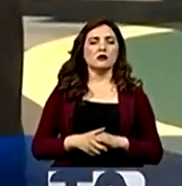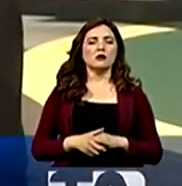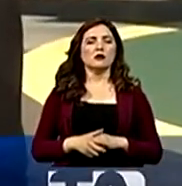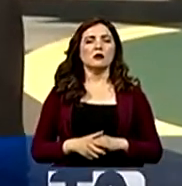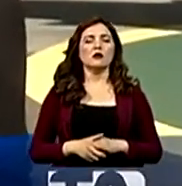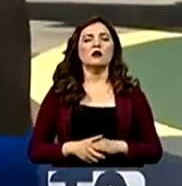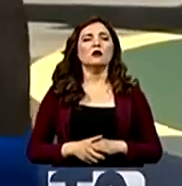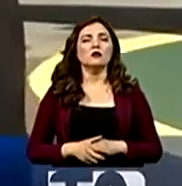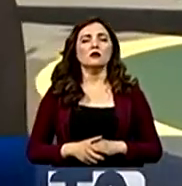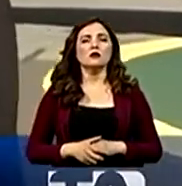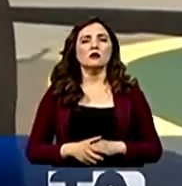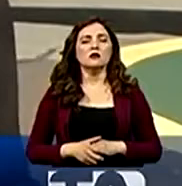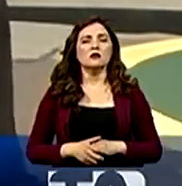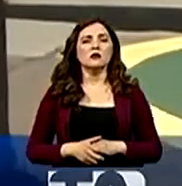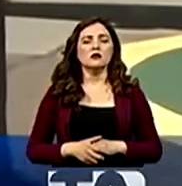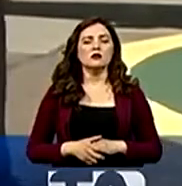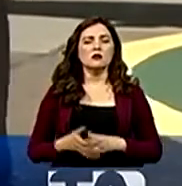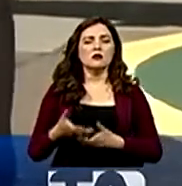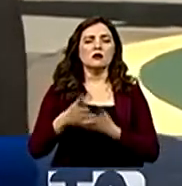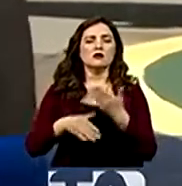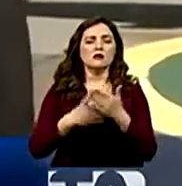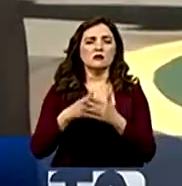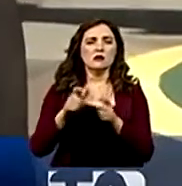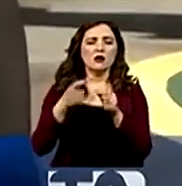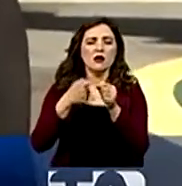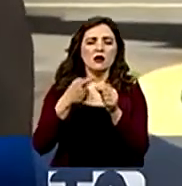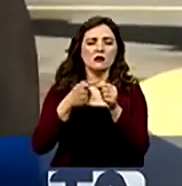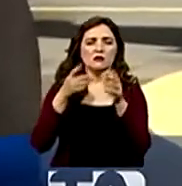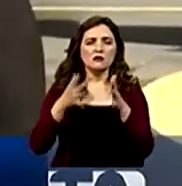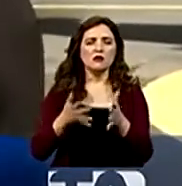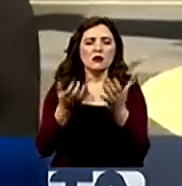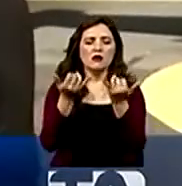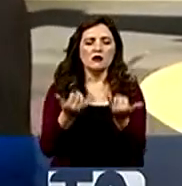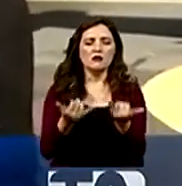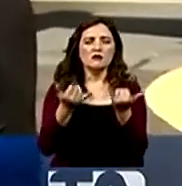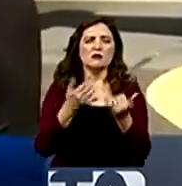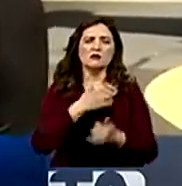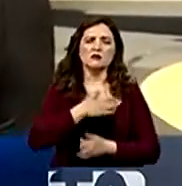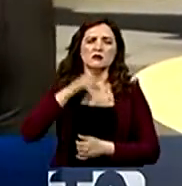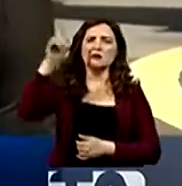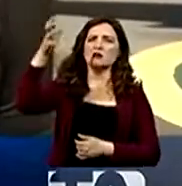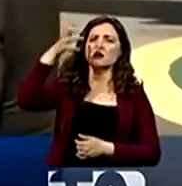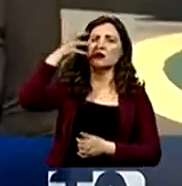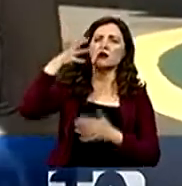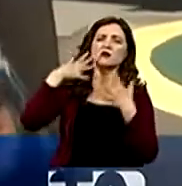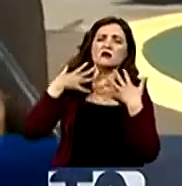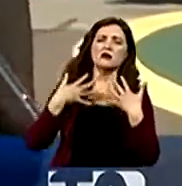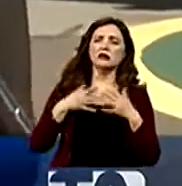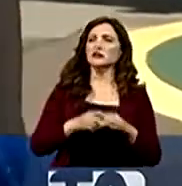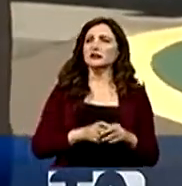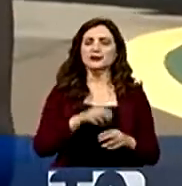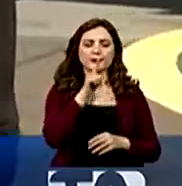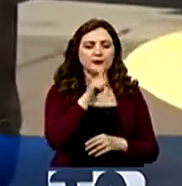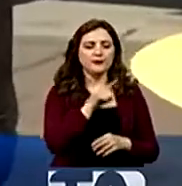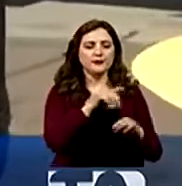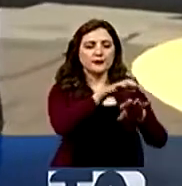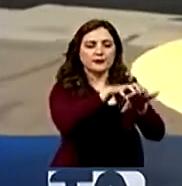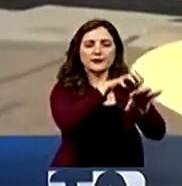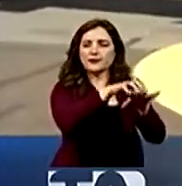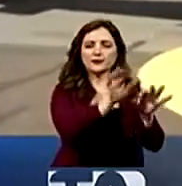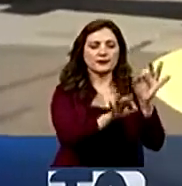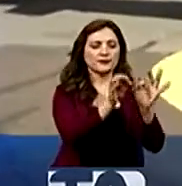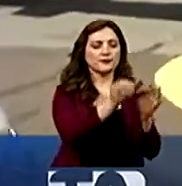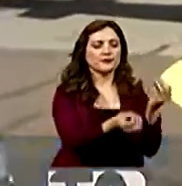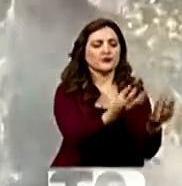el llamado a todas las personas, a todos los quiteños, para en esta época seca evitar hacer las quemas agrícolas. En este momento